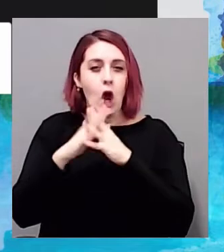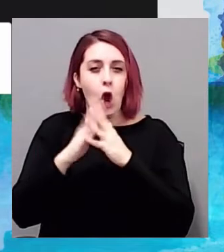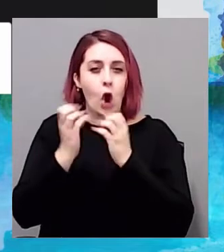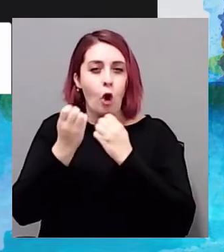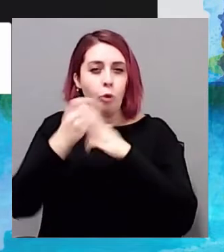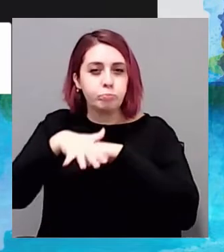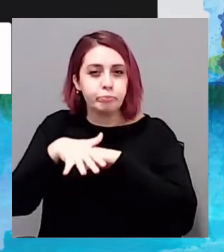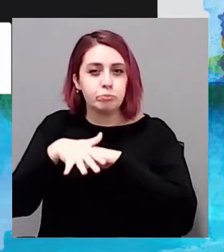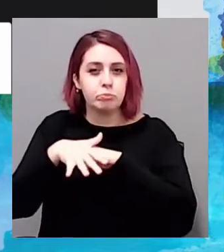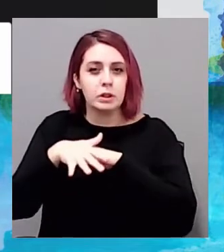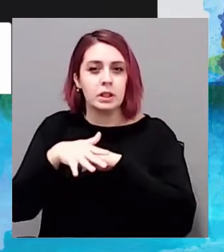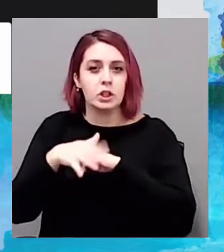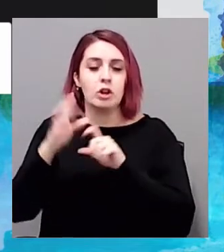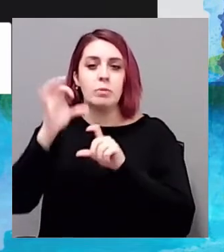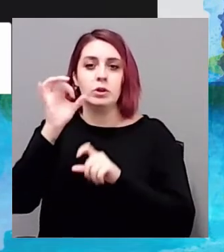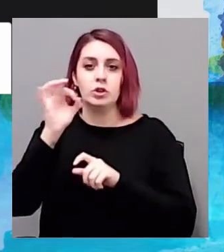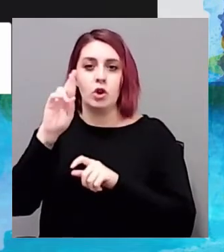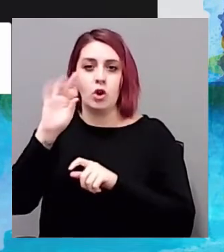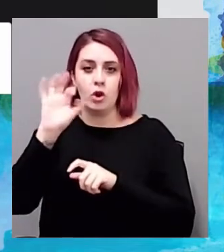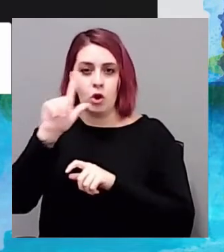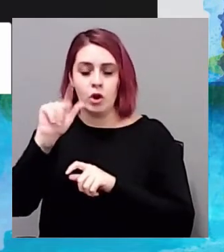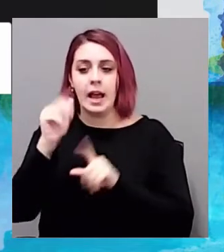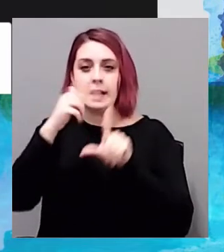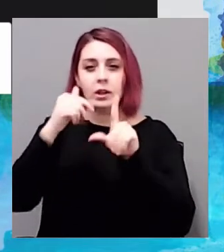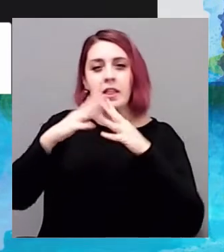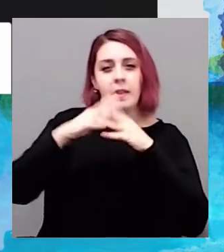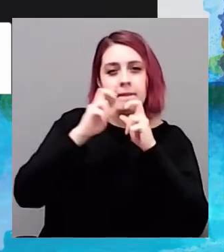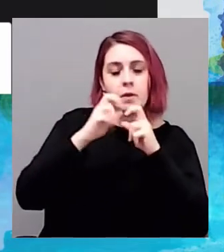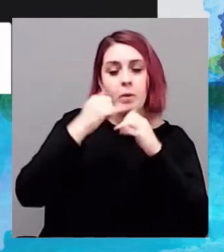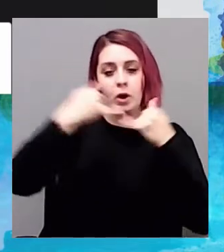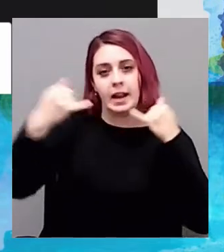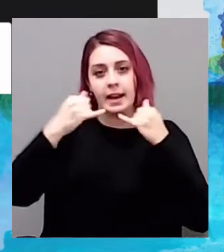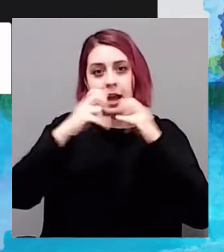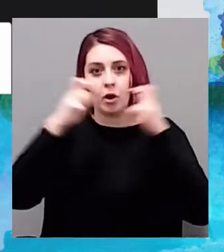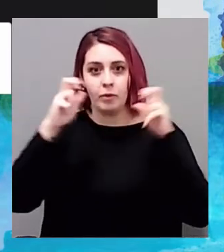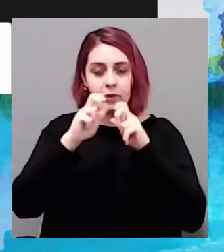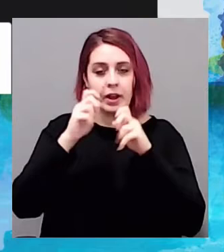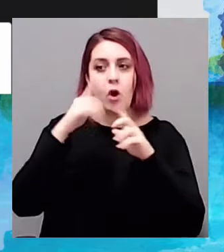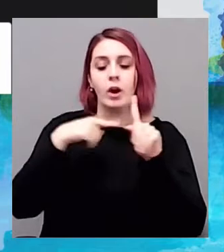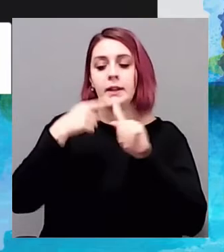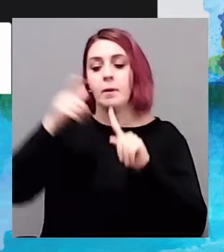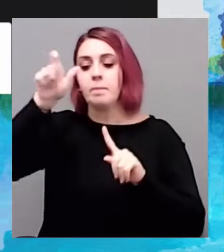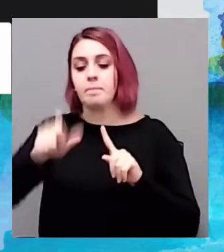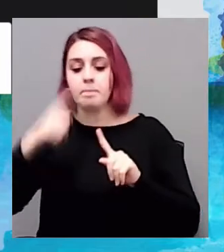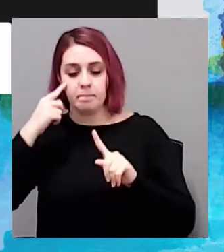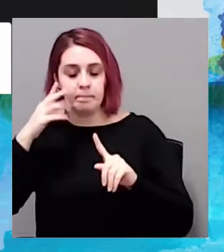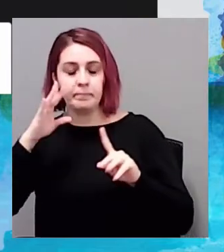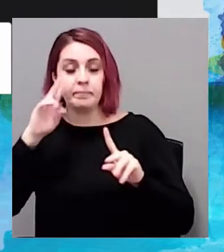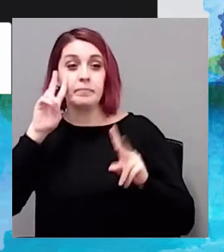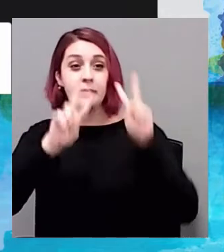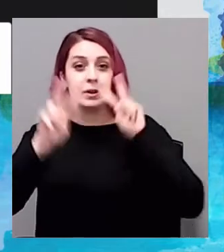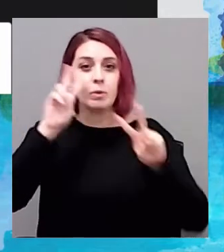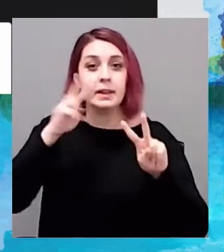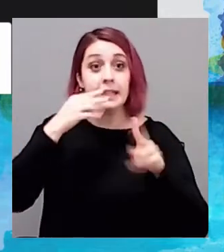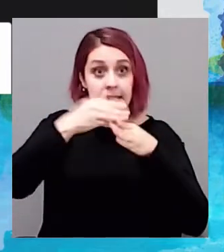una obra de Sorolla con diferentes texturas, diferentes grosores de línea, para que la persona pueda acceder visualmente si tiene resto